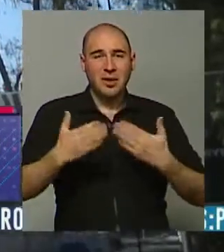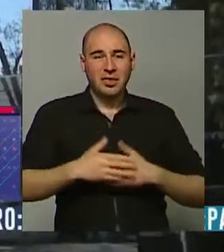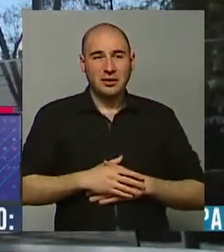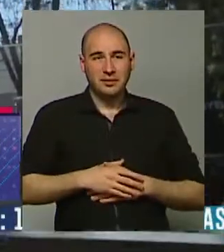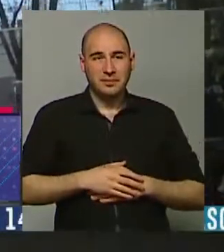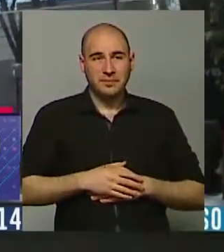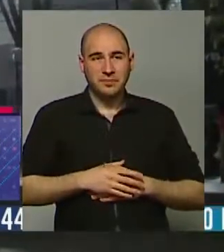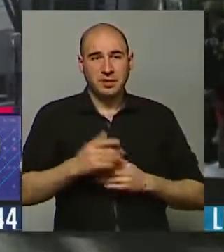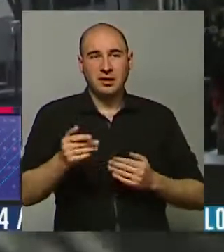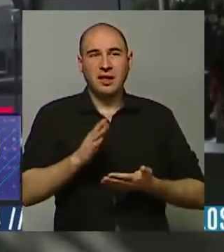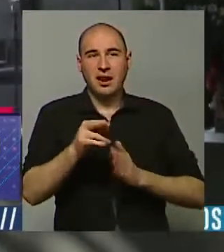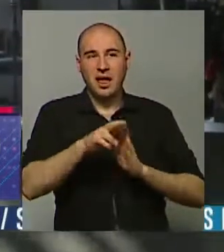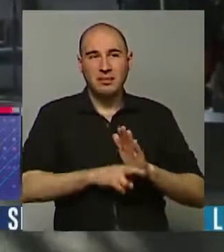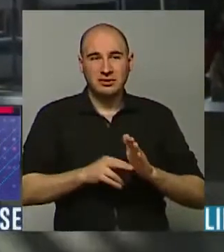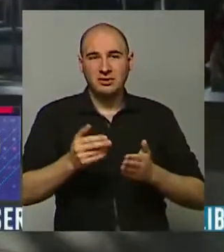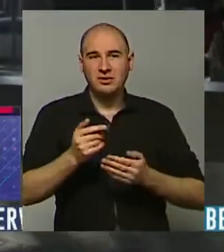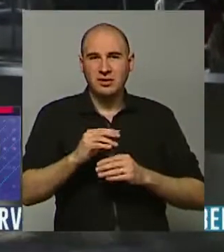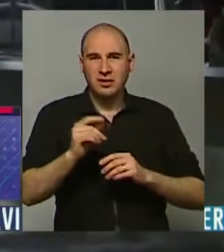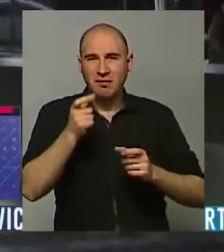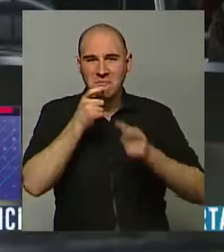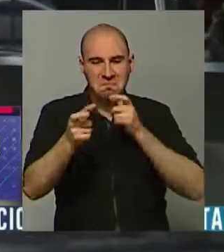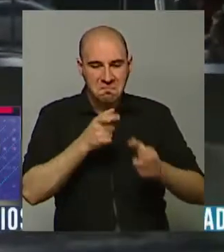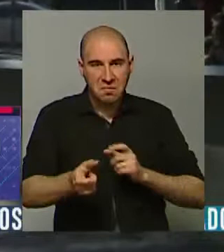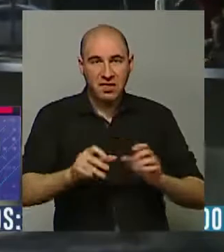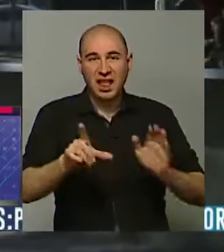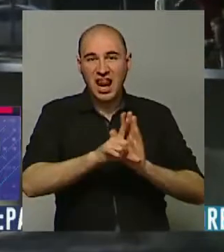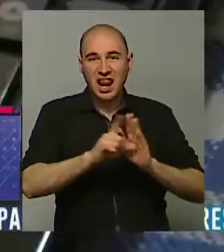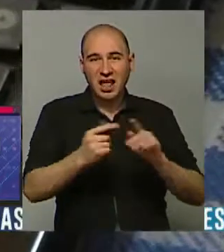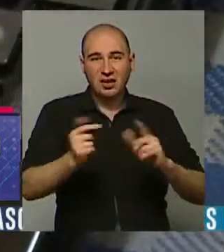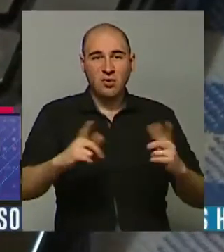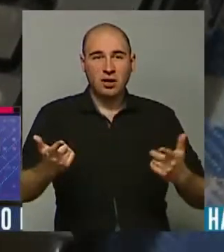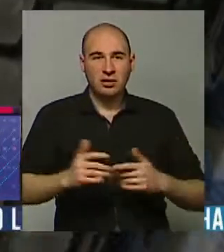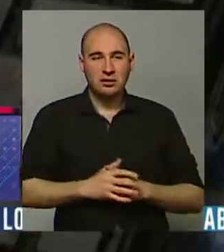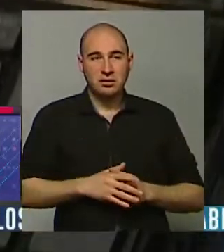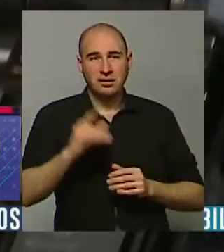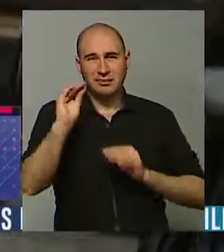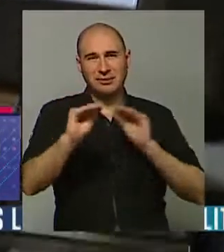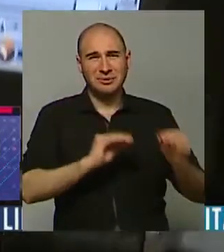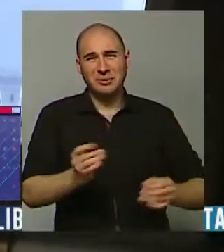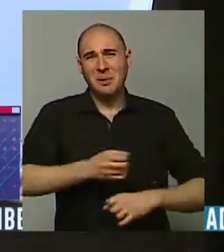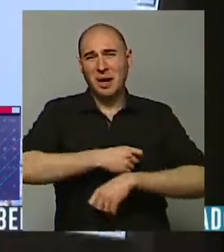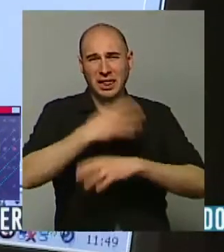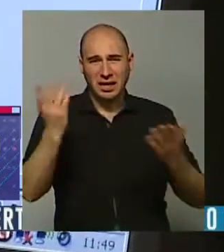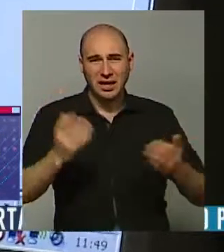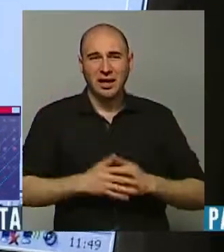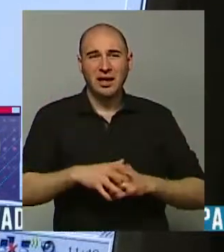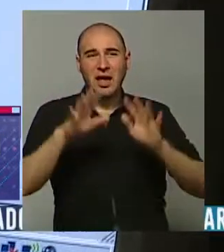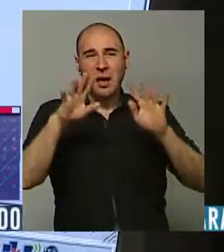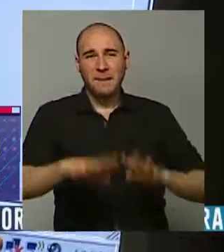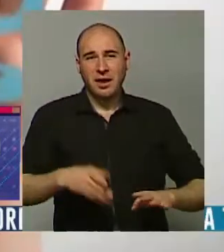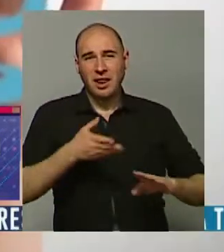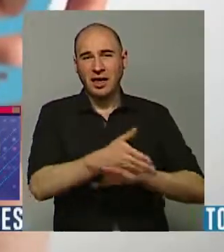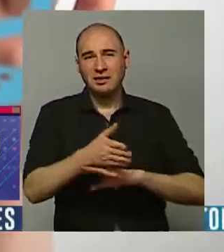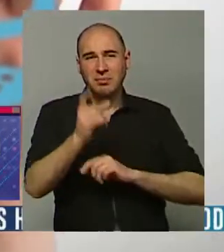nada, digamos, moderado por un nick, y no hay, digamos, ninguna legislación adentro, o sea, ponen lo que sea. Entonces, el sitio es accesible